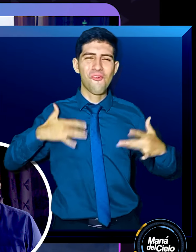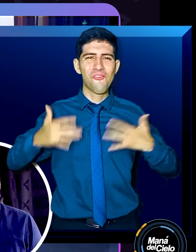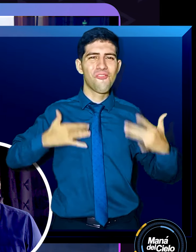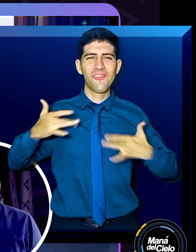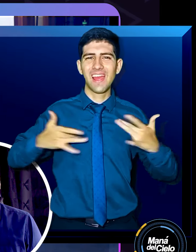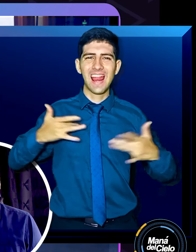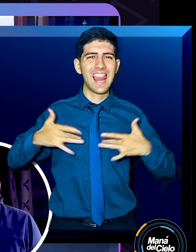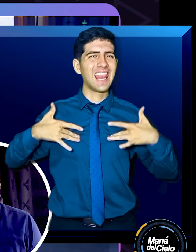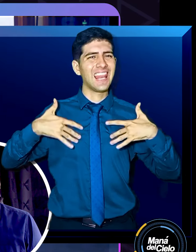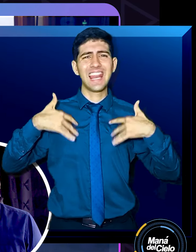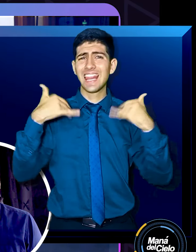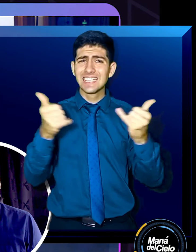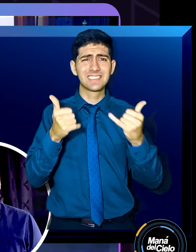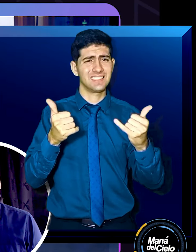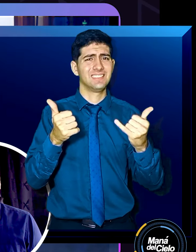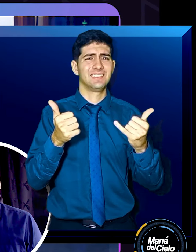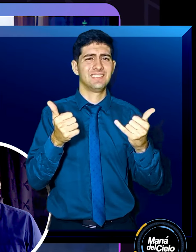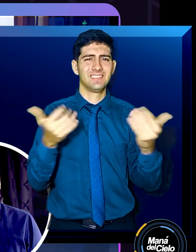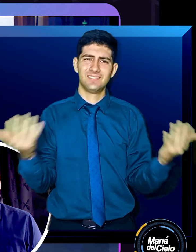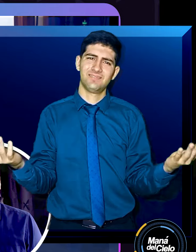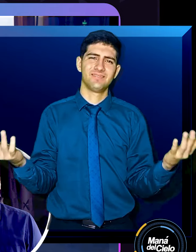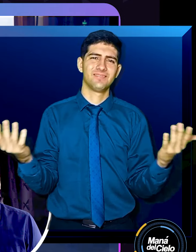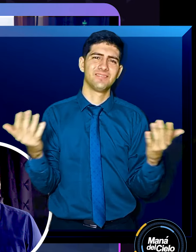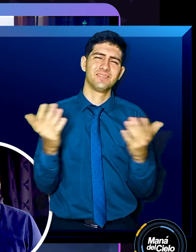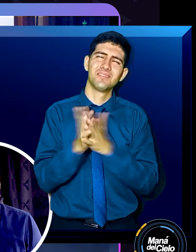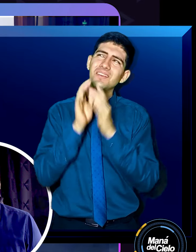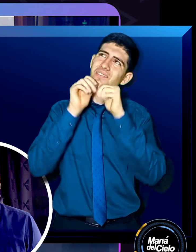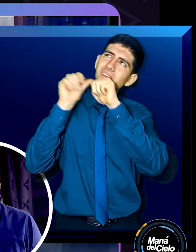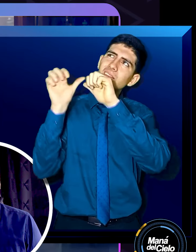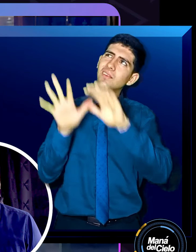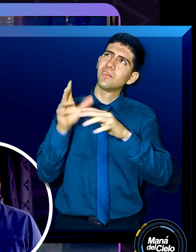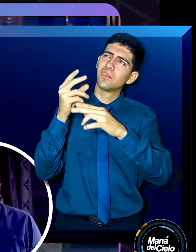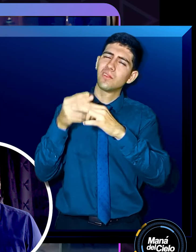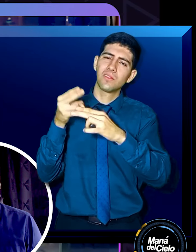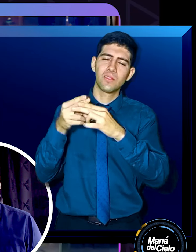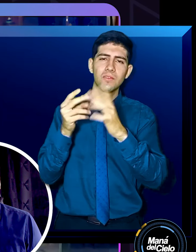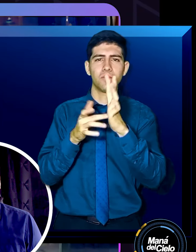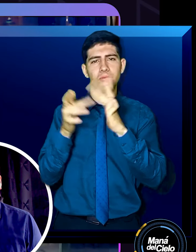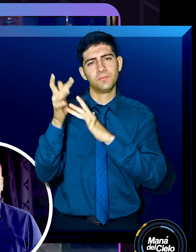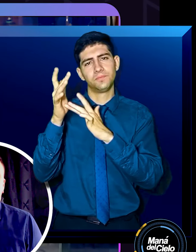haya o no haya. Bendito el Señor.